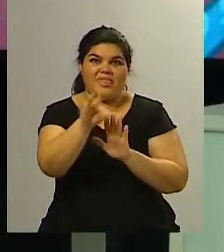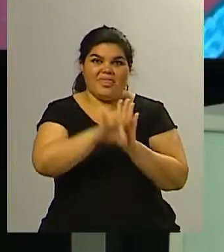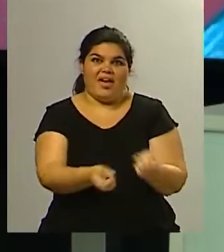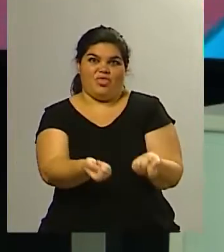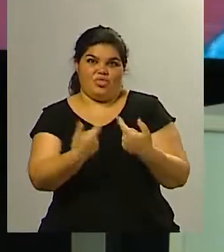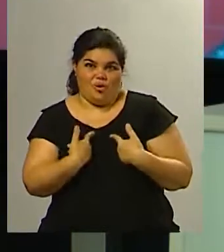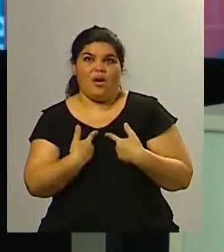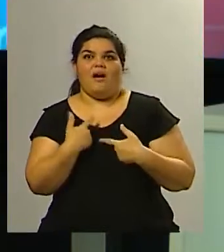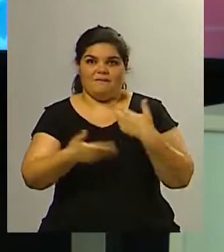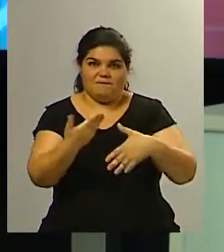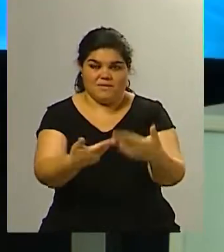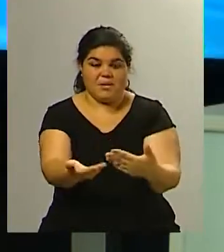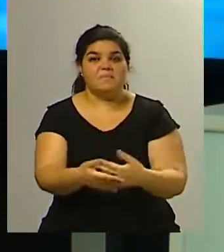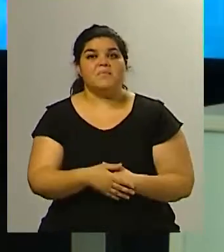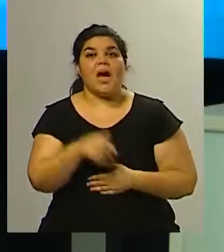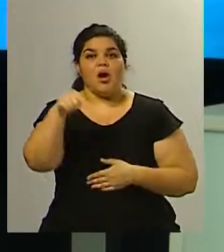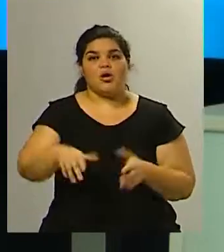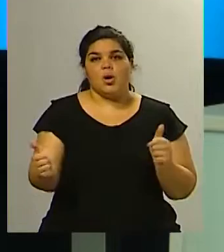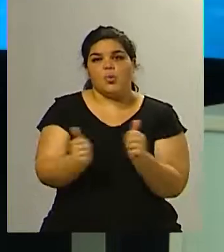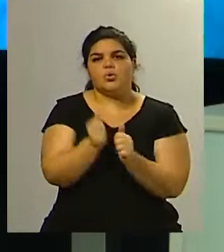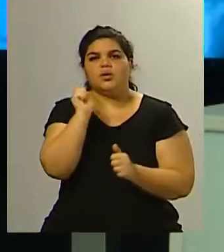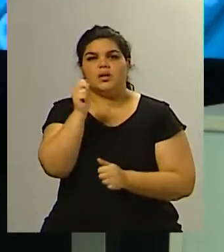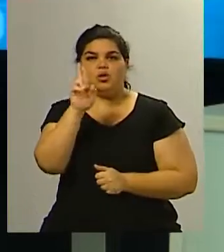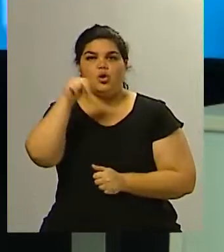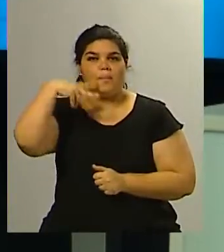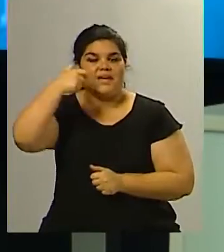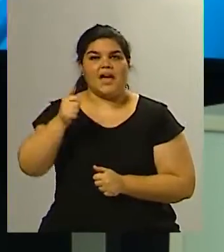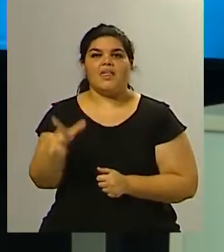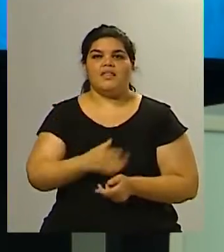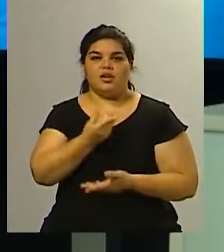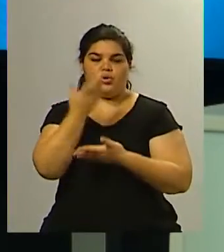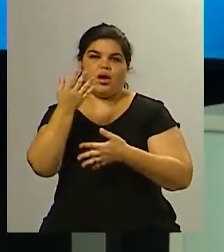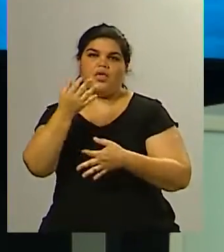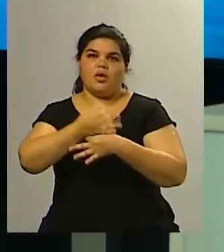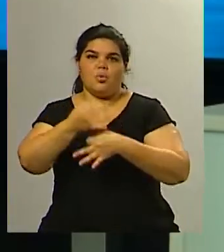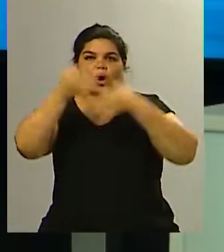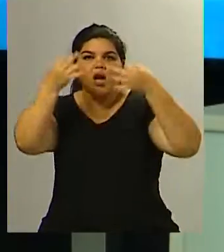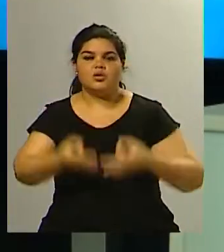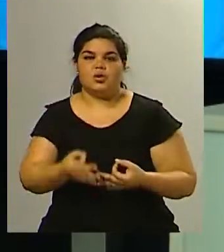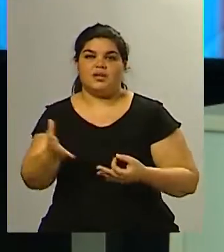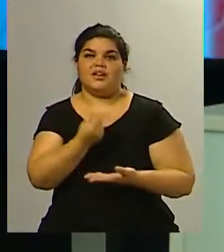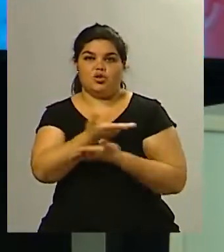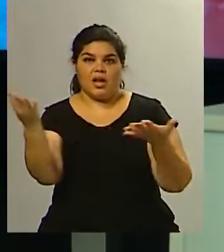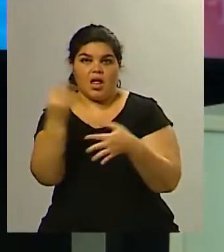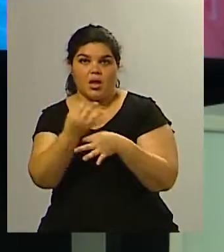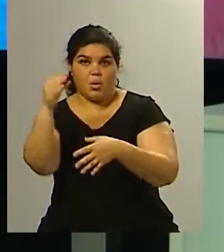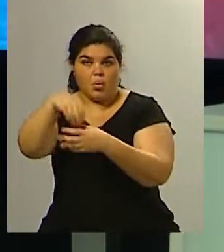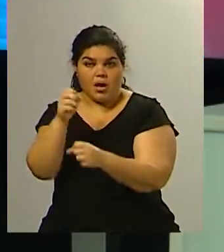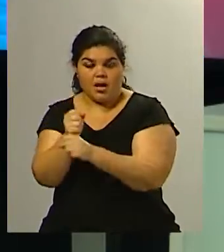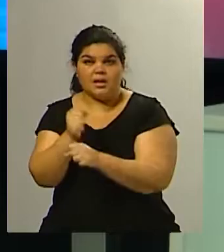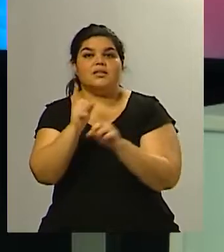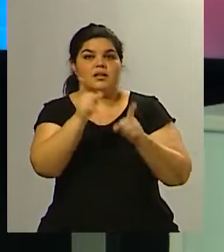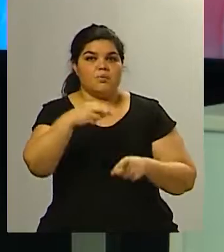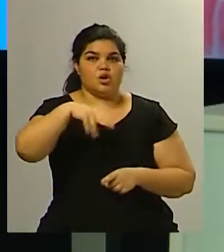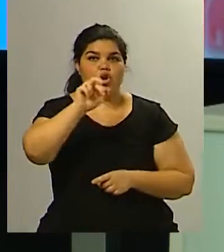en el programa de hoy, lo vamos a hacer con Romina Durán, que es directora de evaluación de la calidad educativa de la Dirección General de Escuelas, y con Nora Marlia, que